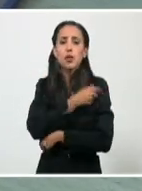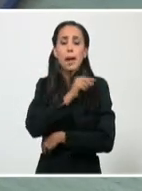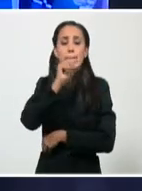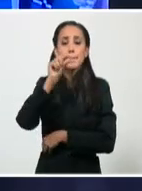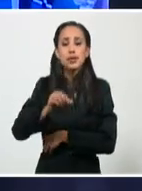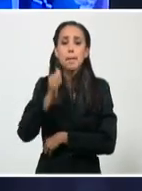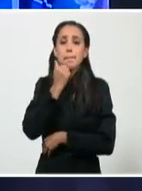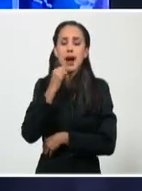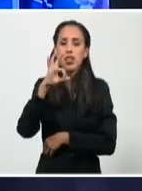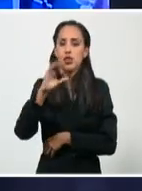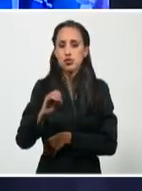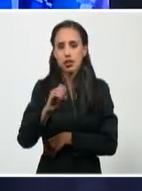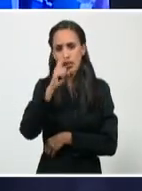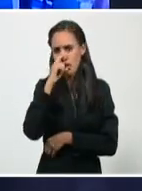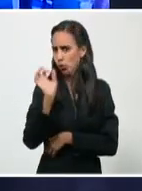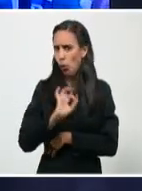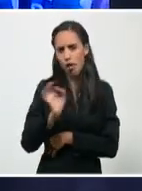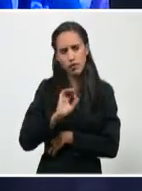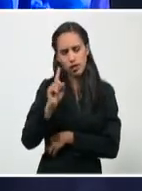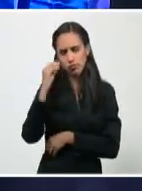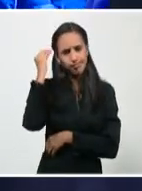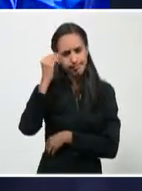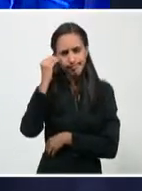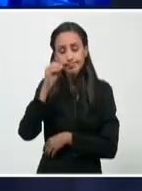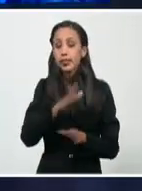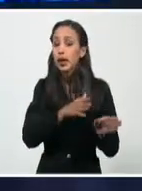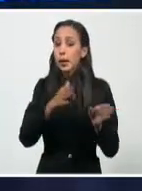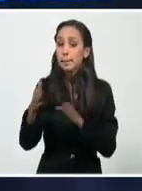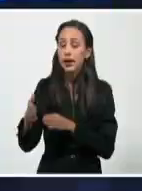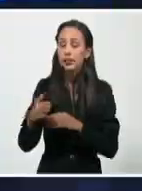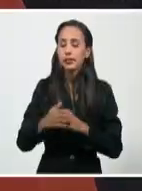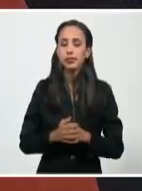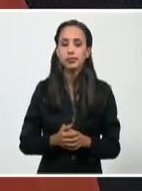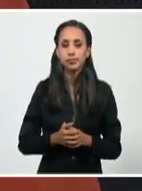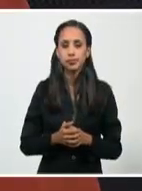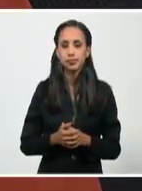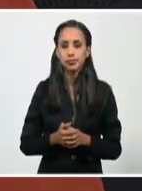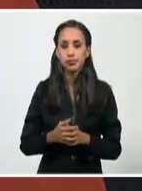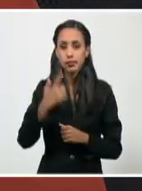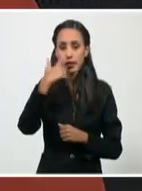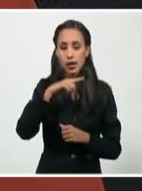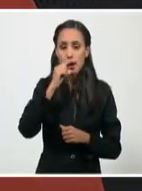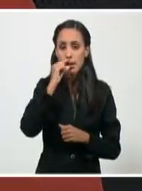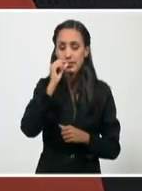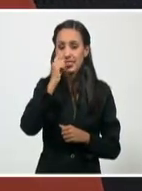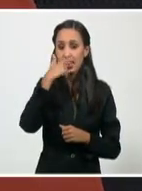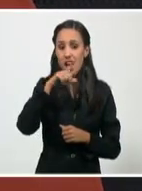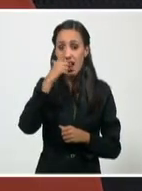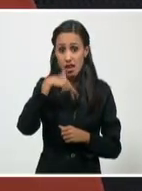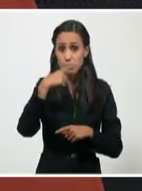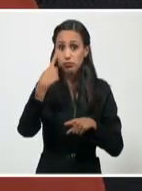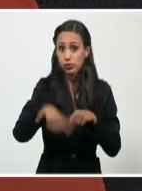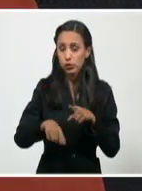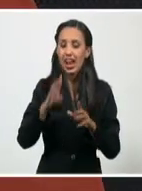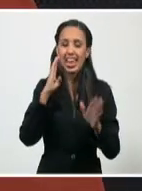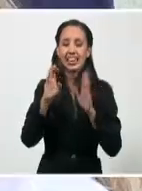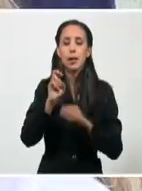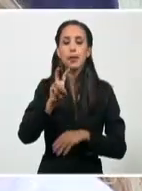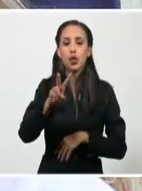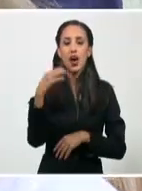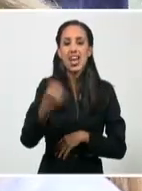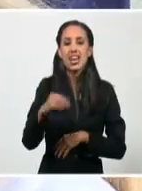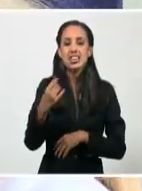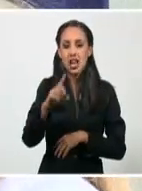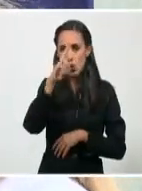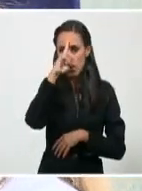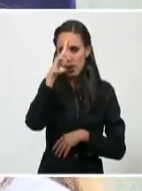más de 80 años. Por su parte, Abdala del CIGB inicia la fase 2 de ensayos clínicos en Santiago de